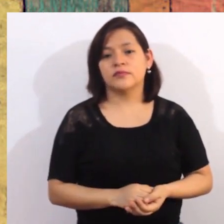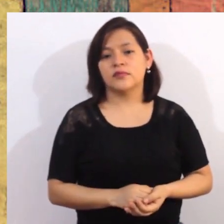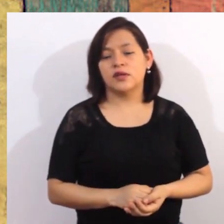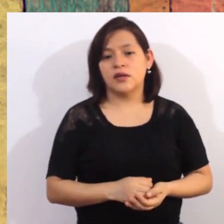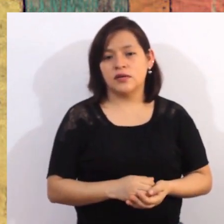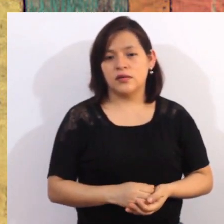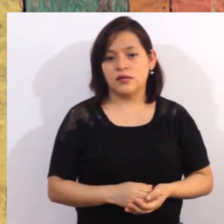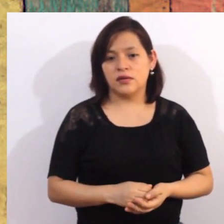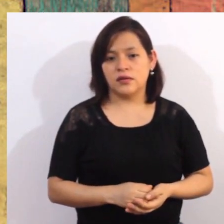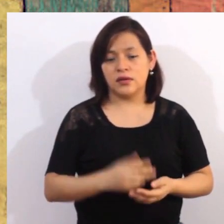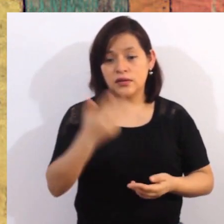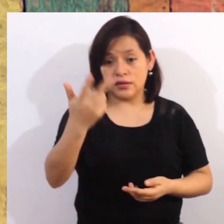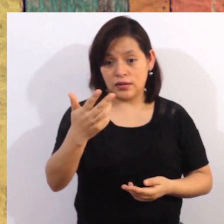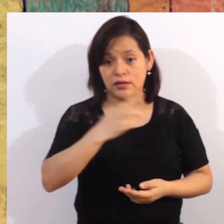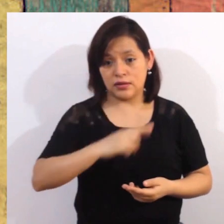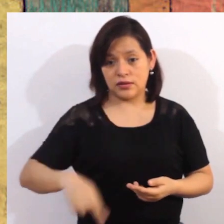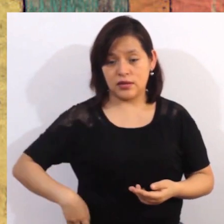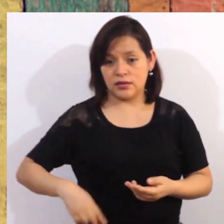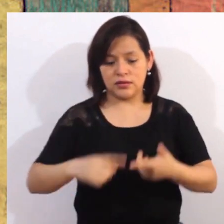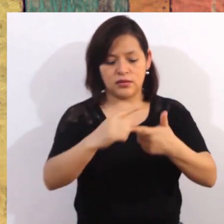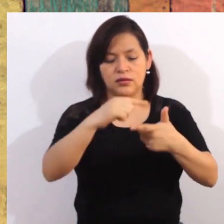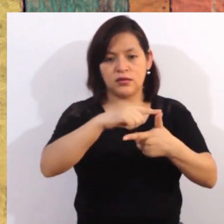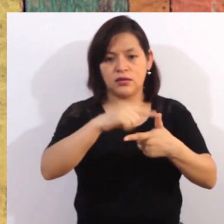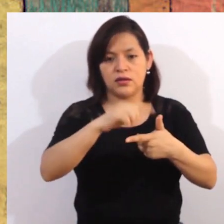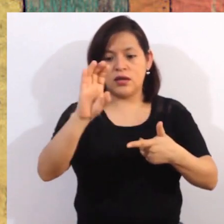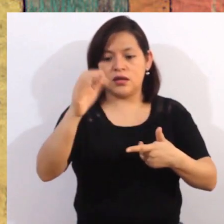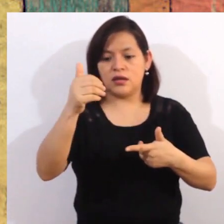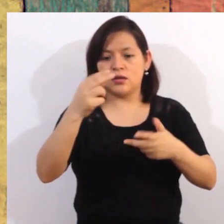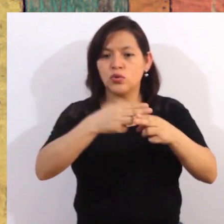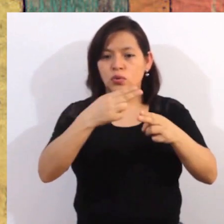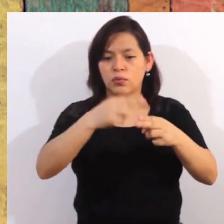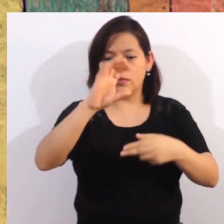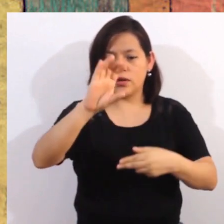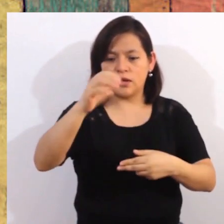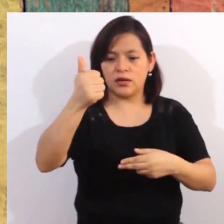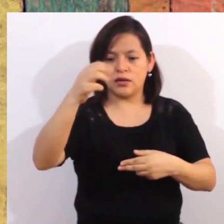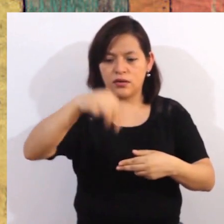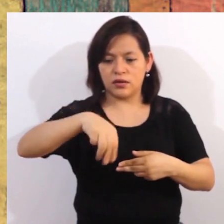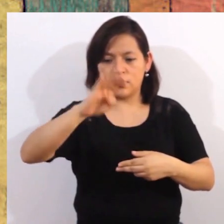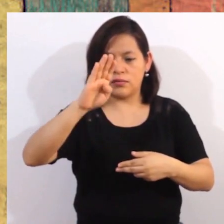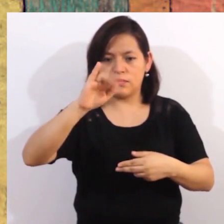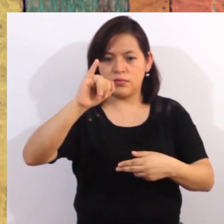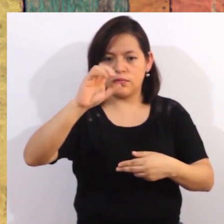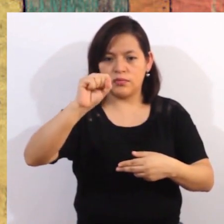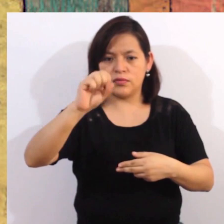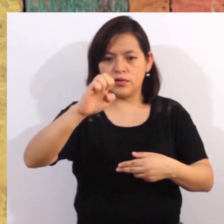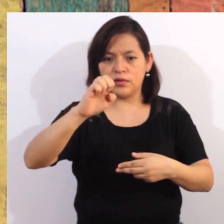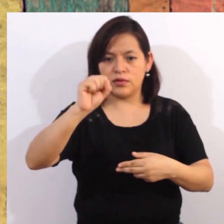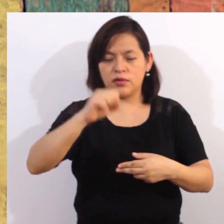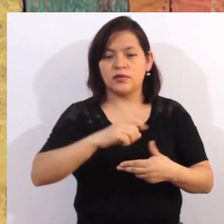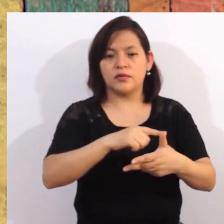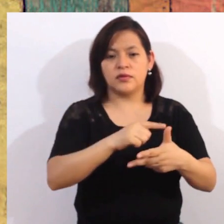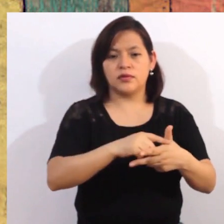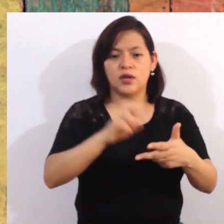como Cambises, quien fue el hijo de Ciro. Él estuvo gobernando desde el año 530 hasta el año 522